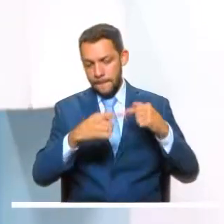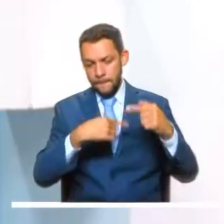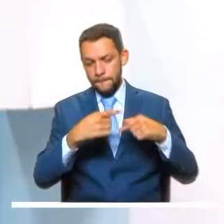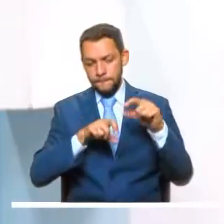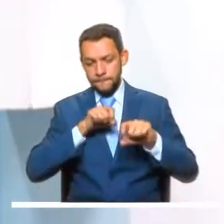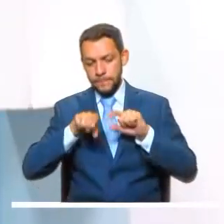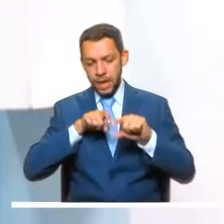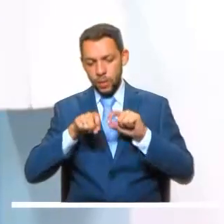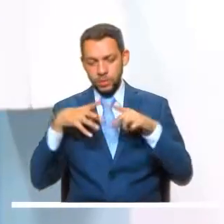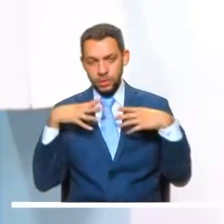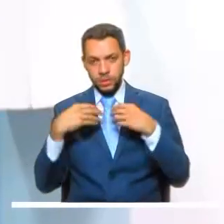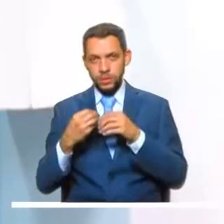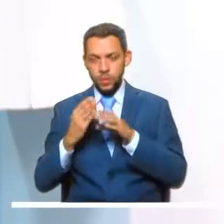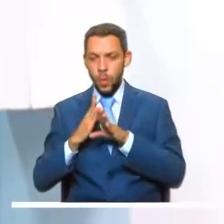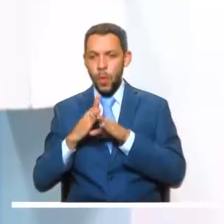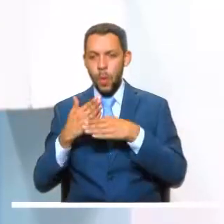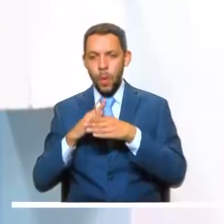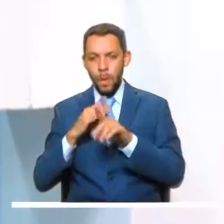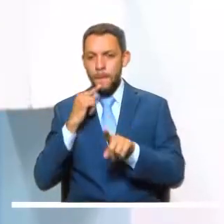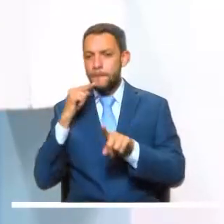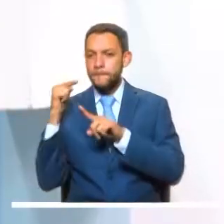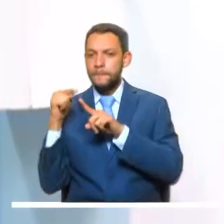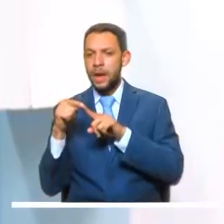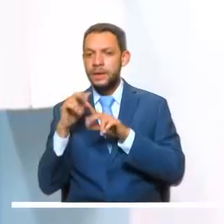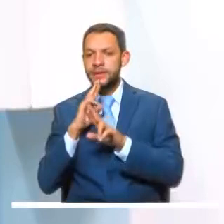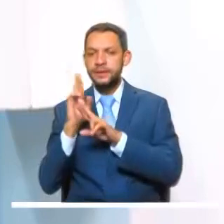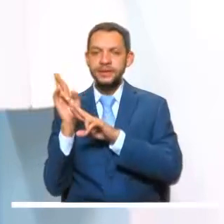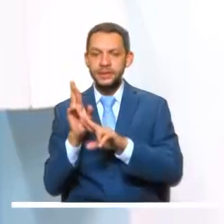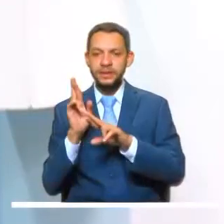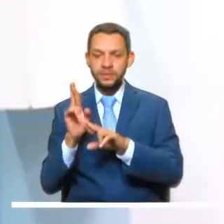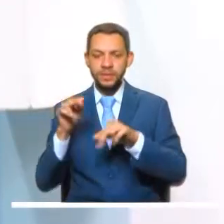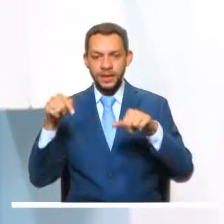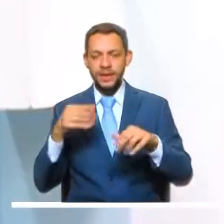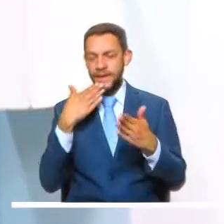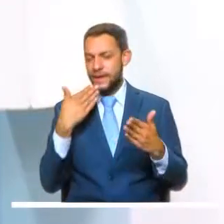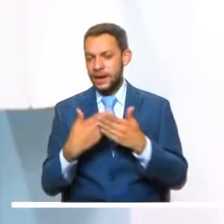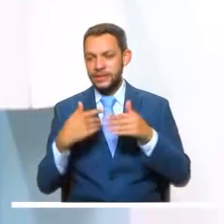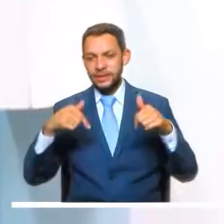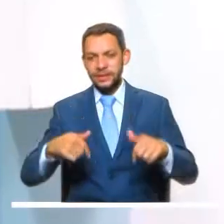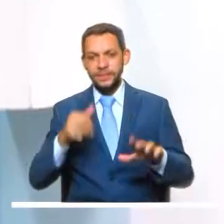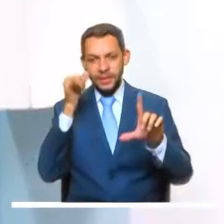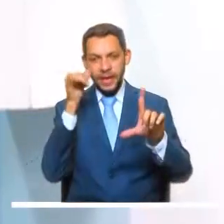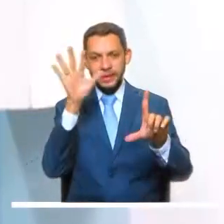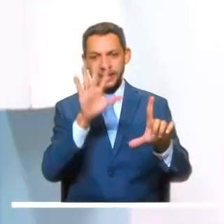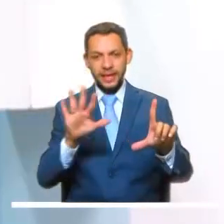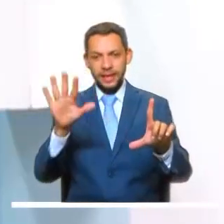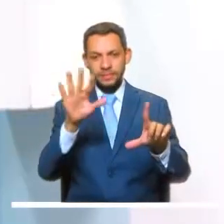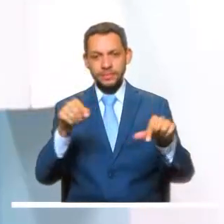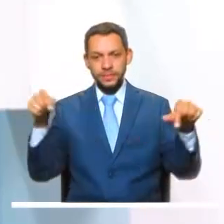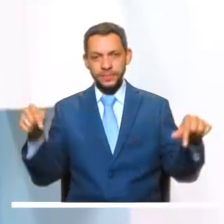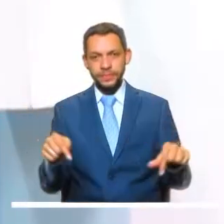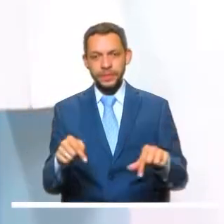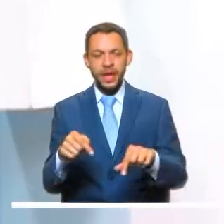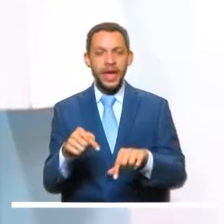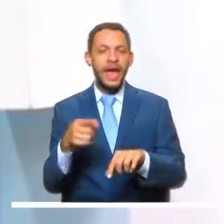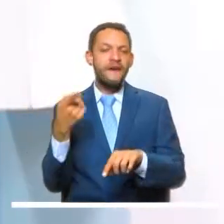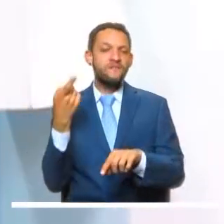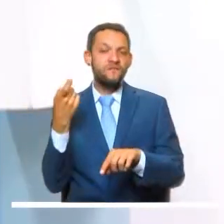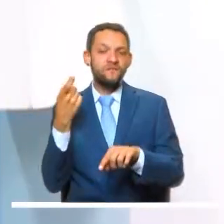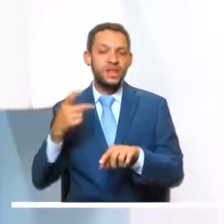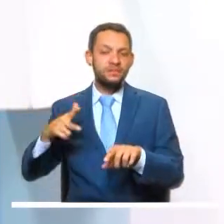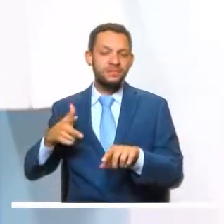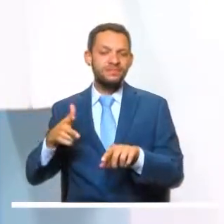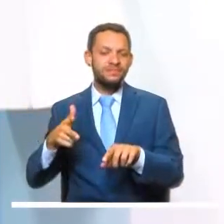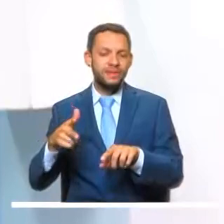querer contestar y a propósito con la tecnología de nuestro canal del 'café el otro rojas no ha podido venir al canal hay un